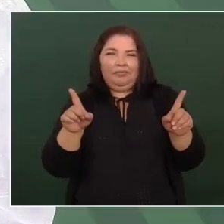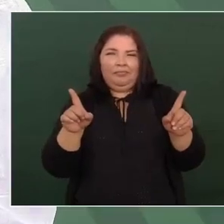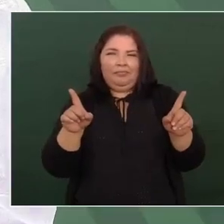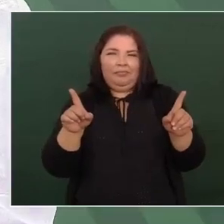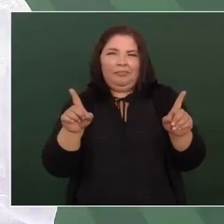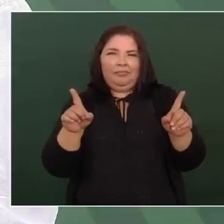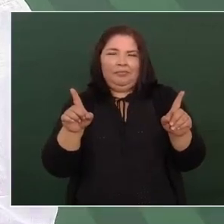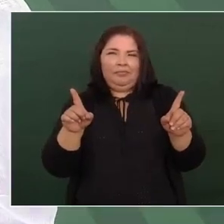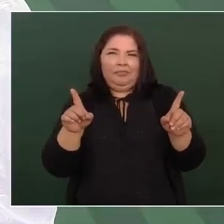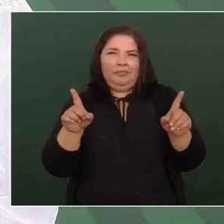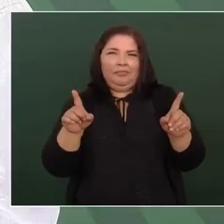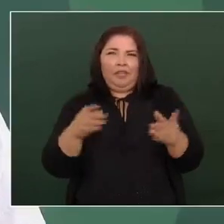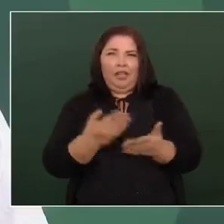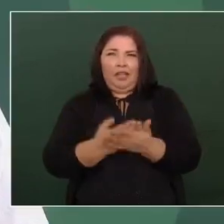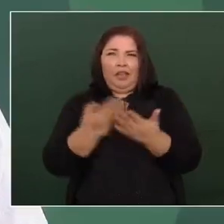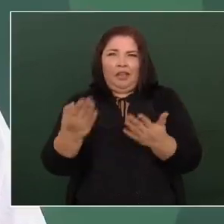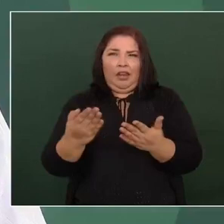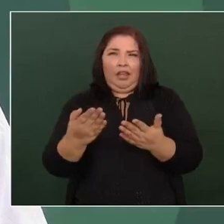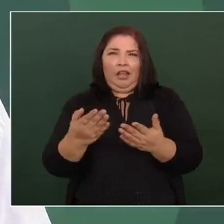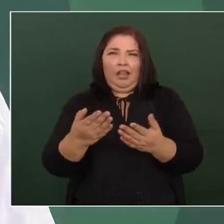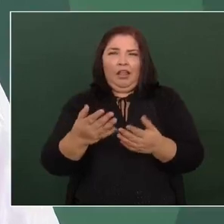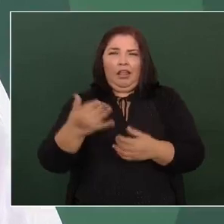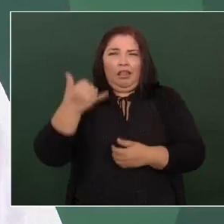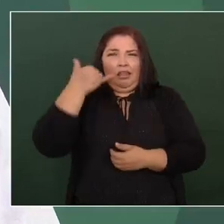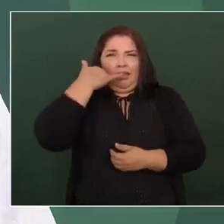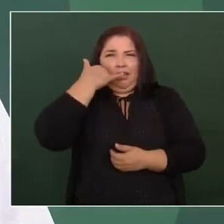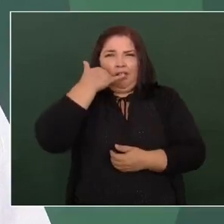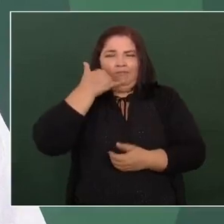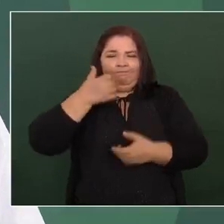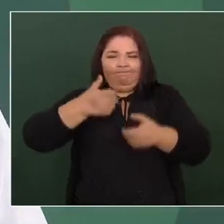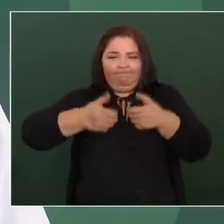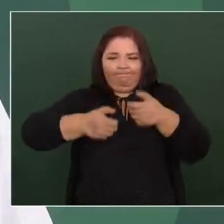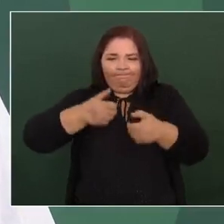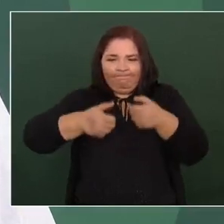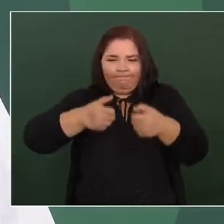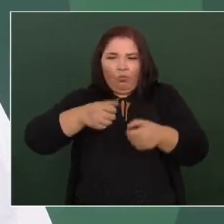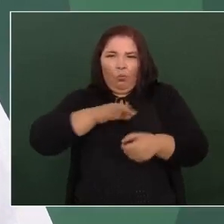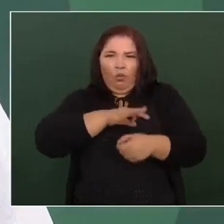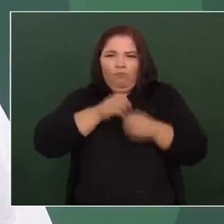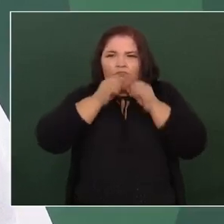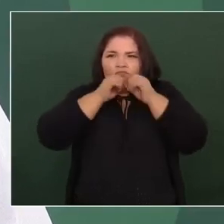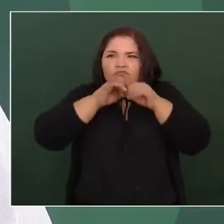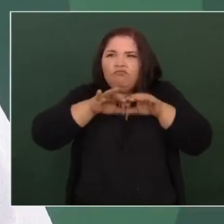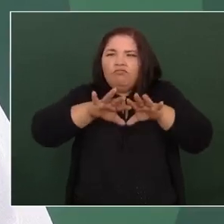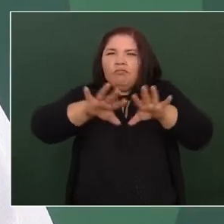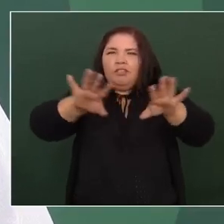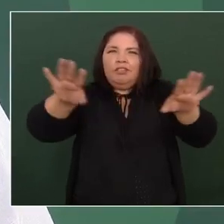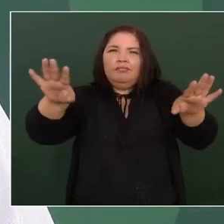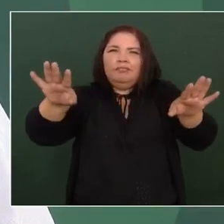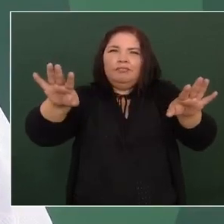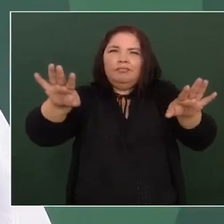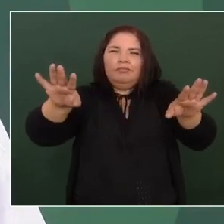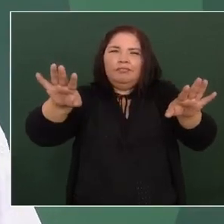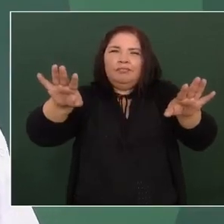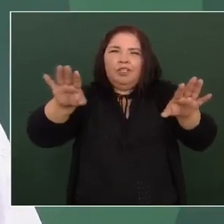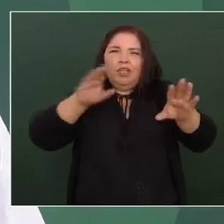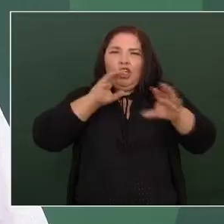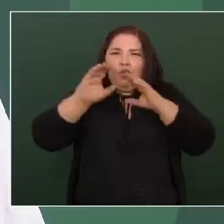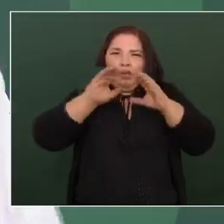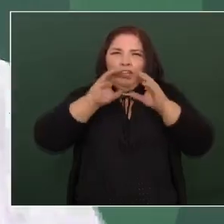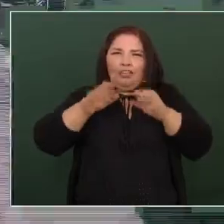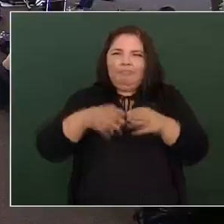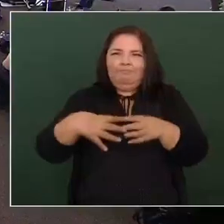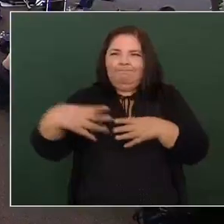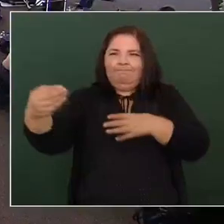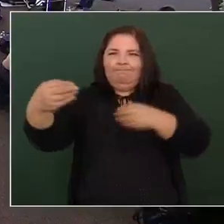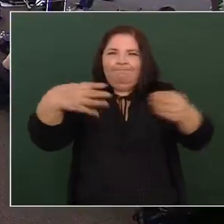ahora cada teléfono es un medio de comunicación, podemos replicar.